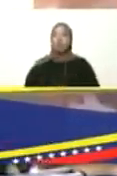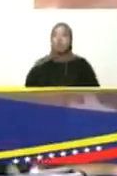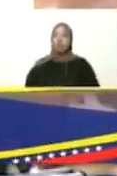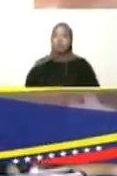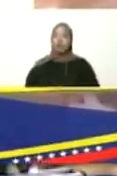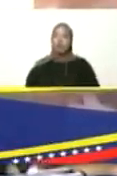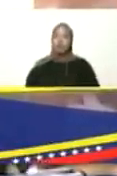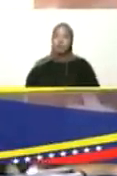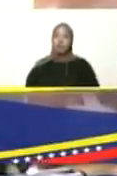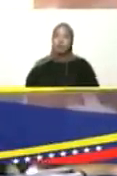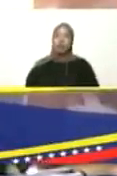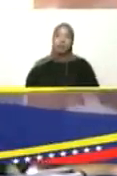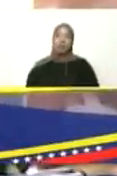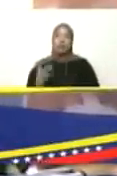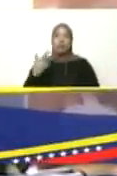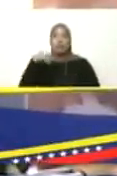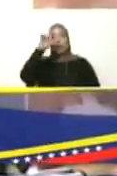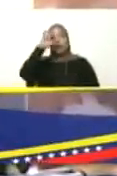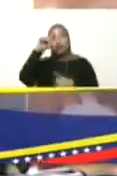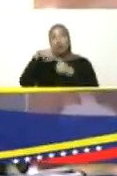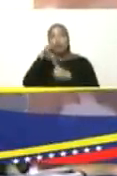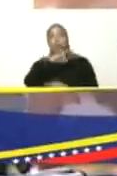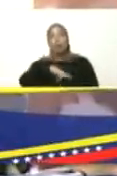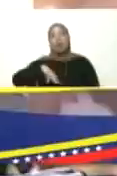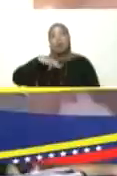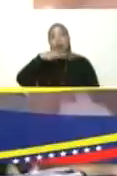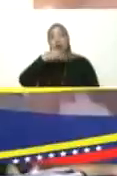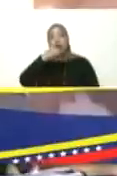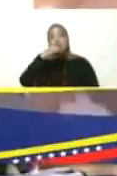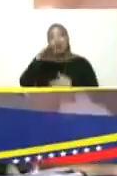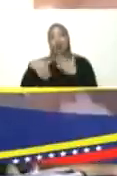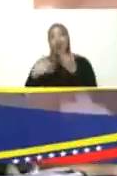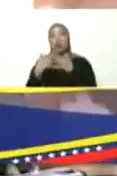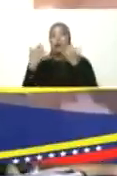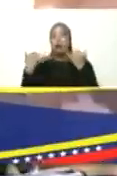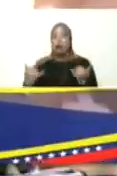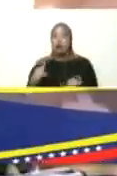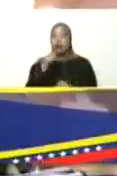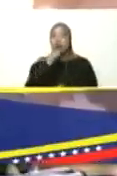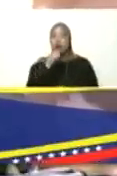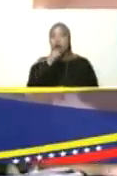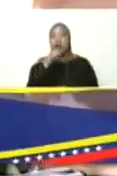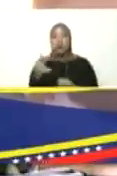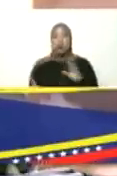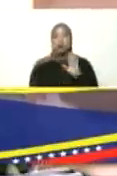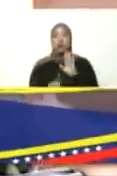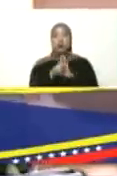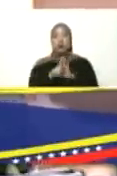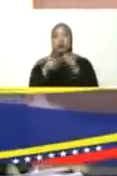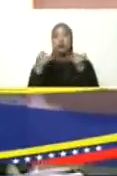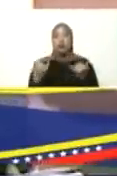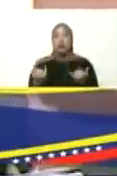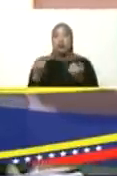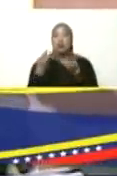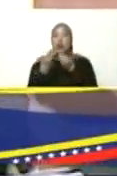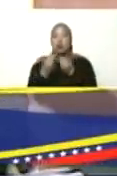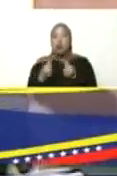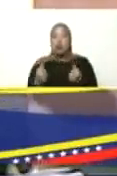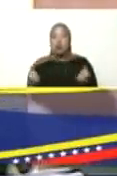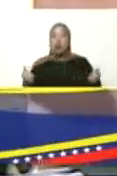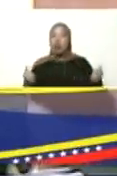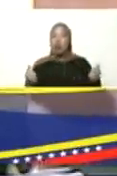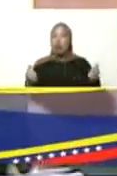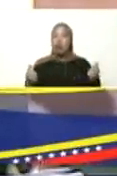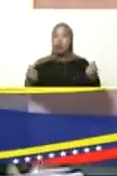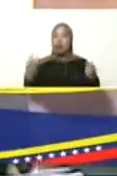Y la capacidad para cumplir su misión está intrínsecamente ligada en la simplicidad